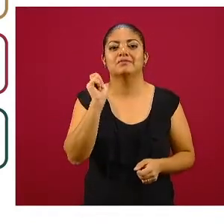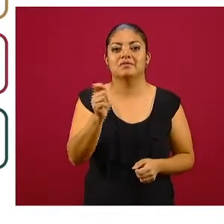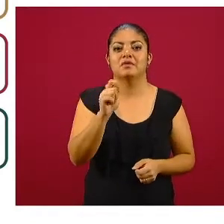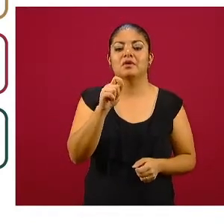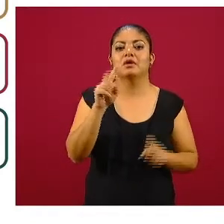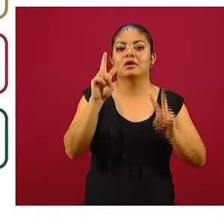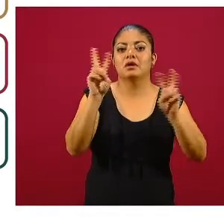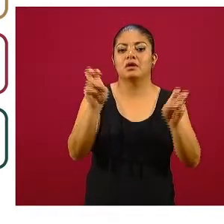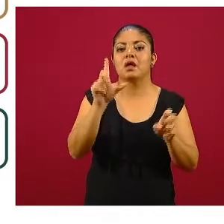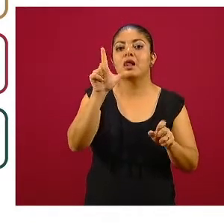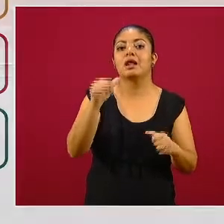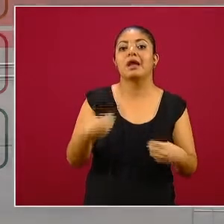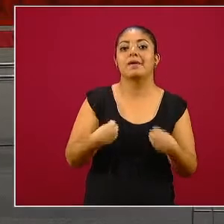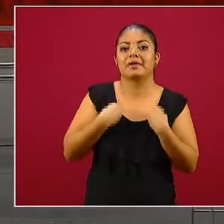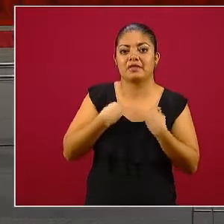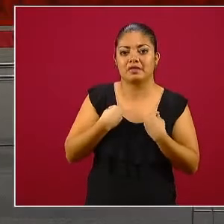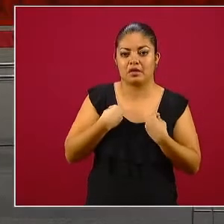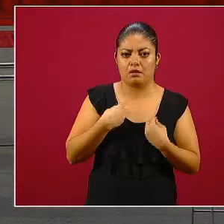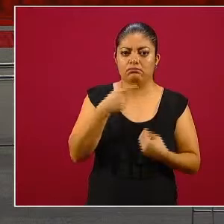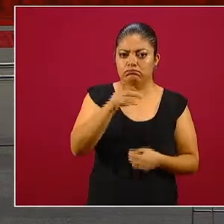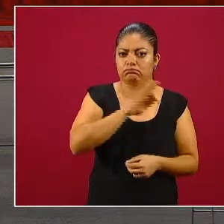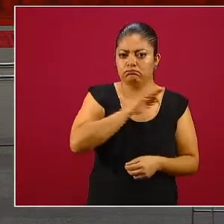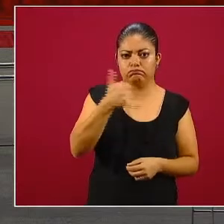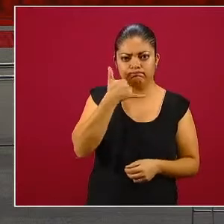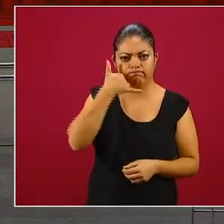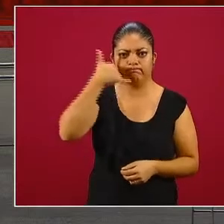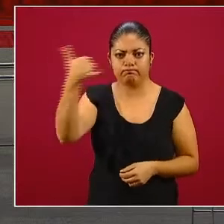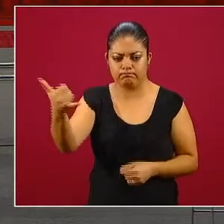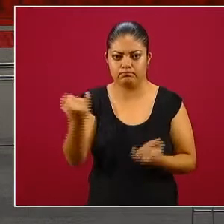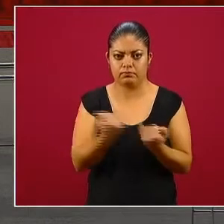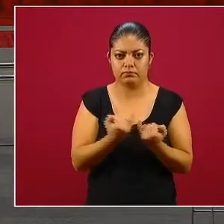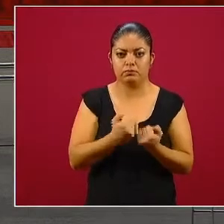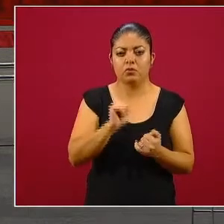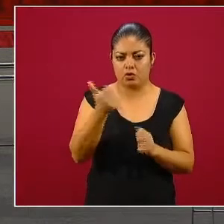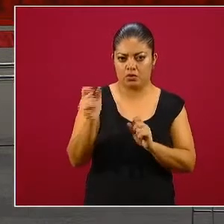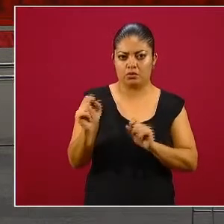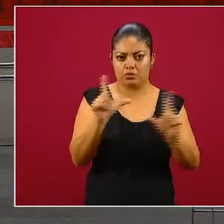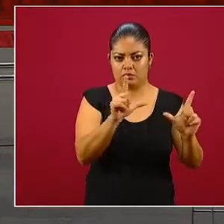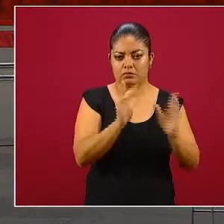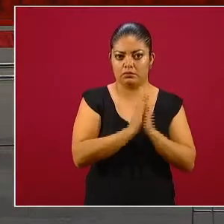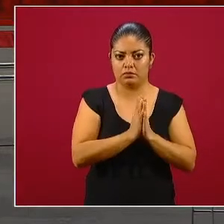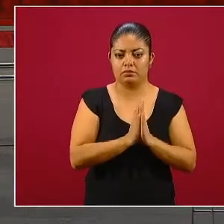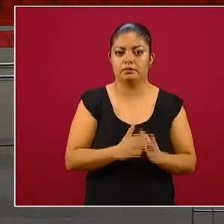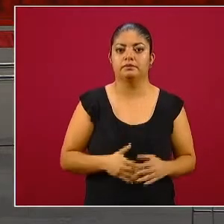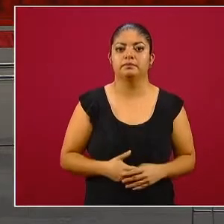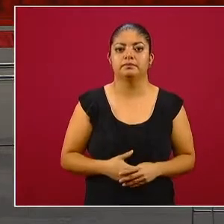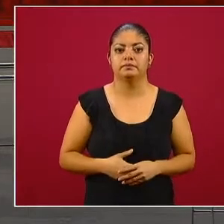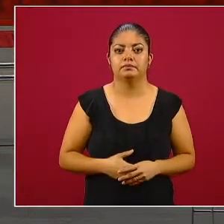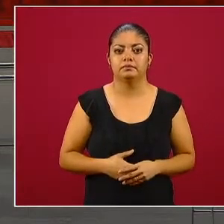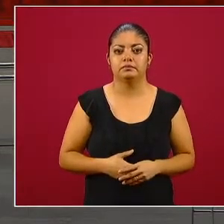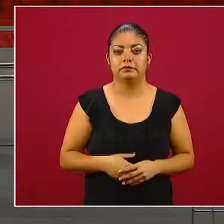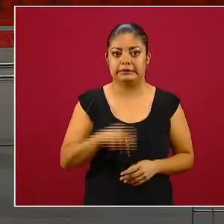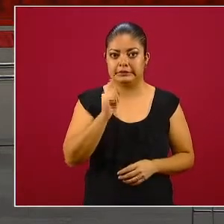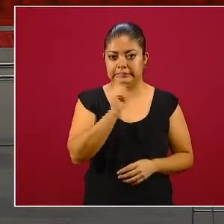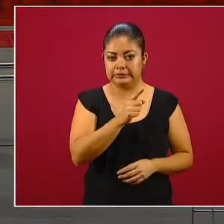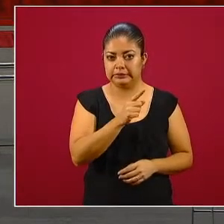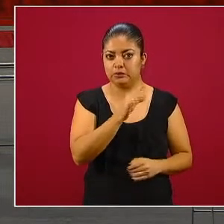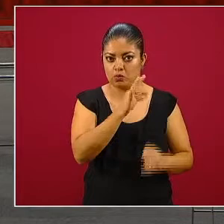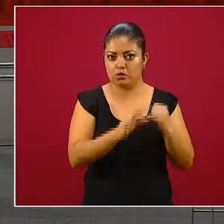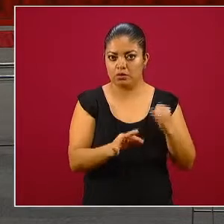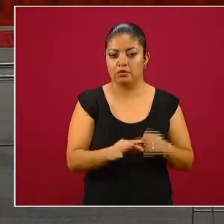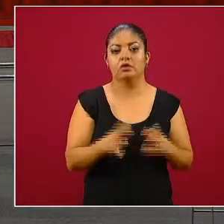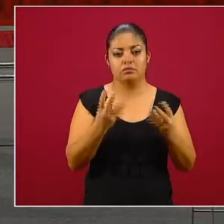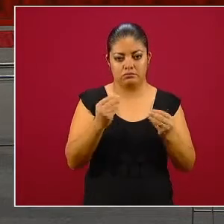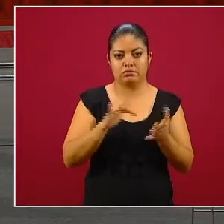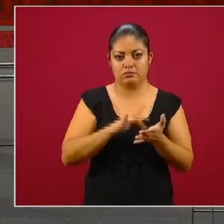pueden marcar de forma directa. La siguiente, por favor, si hay alguna, es la última.